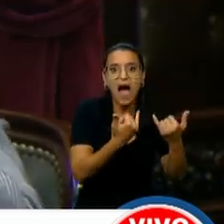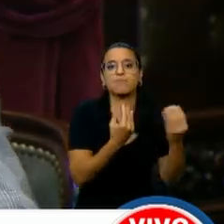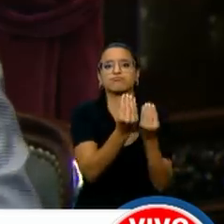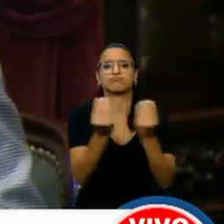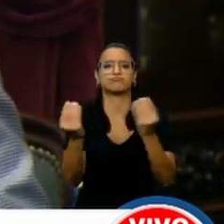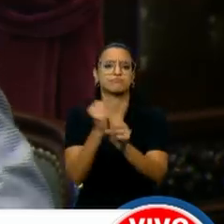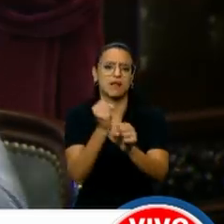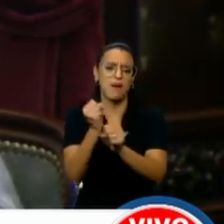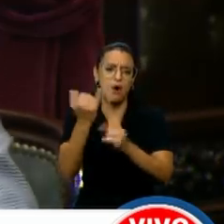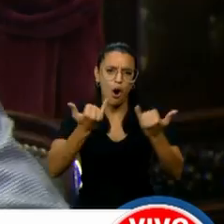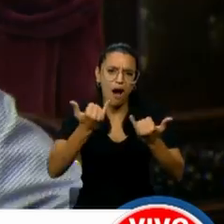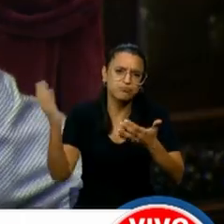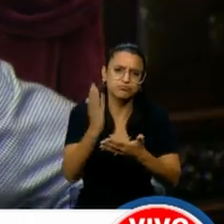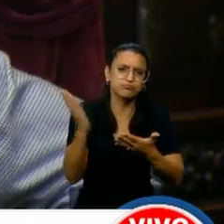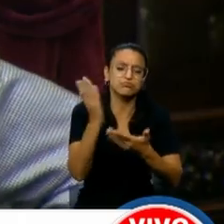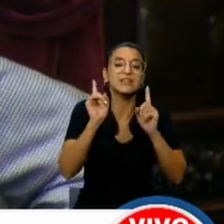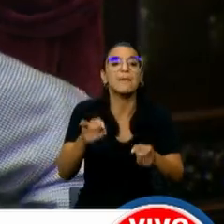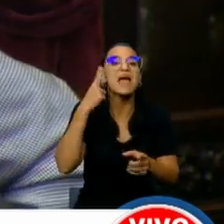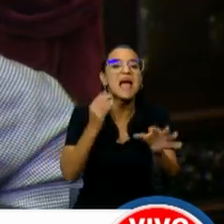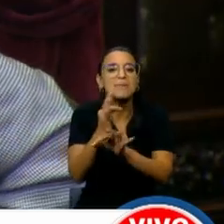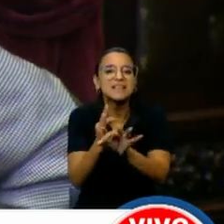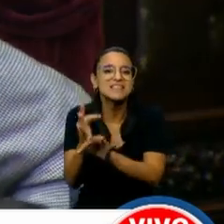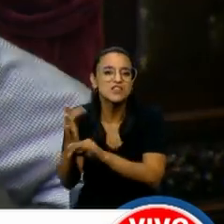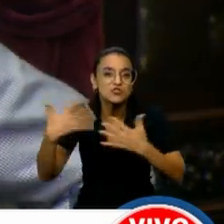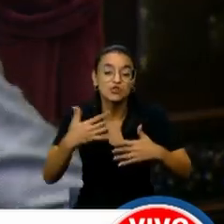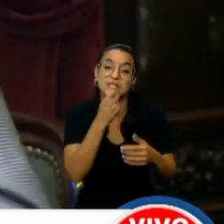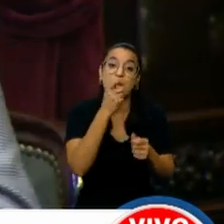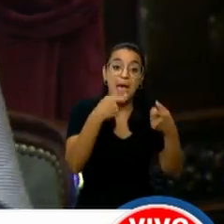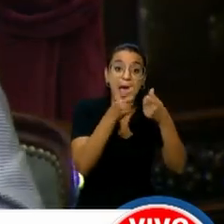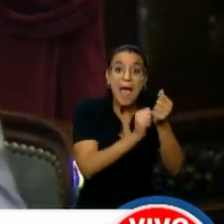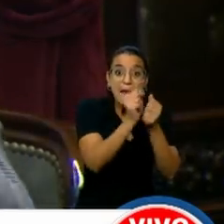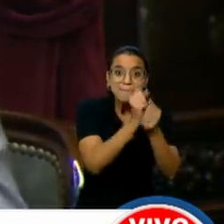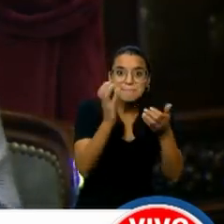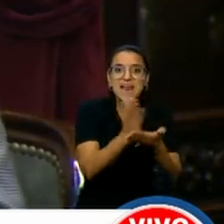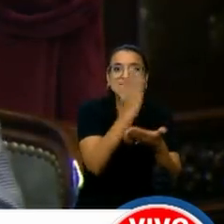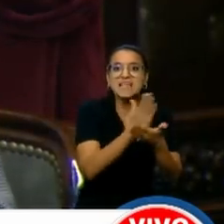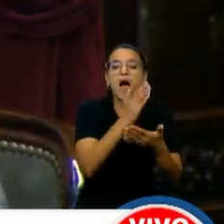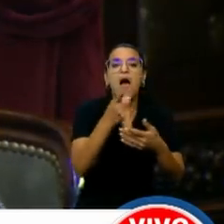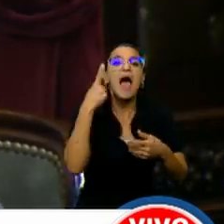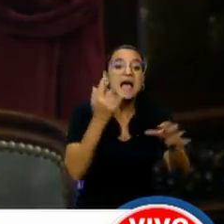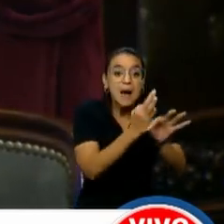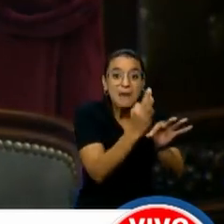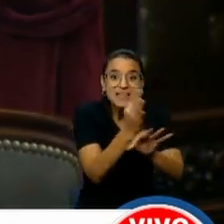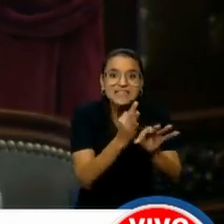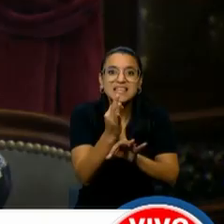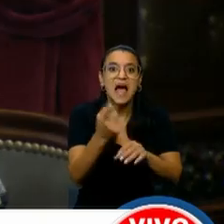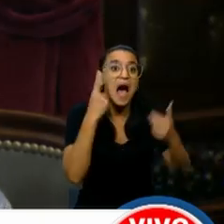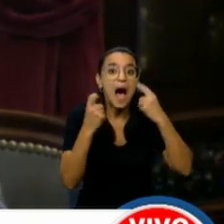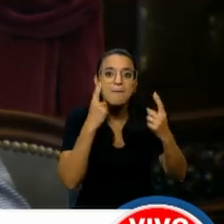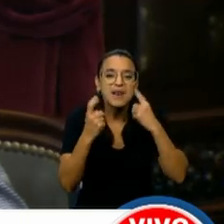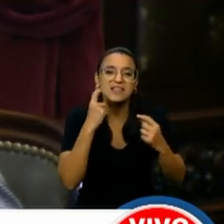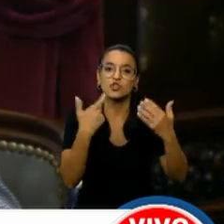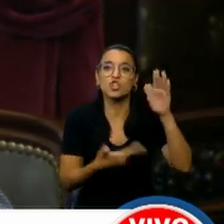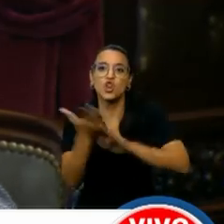a haber más el trabajo y también la capacitación y cuando una empresa capacitó el trabajador no lo deja ir entonces no es con más